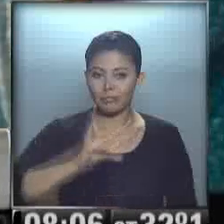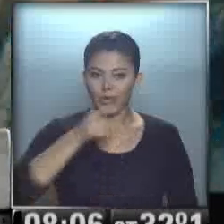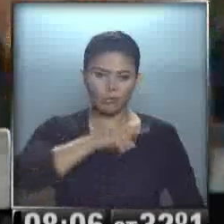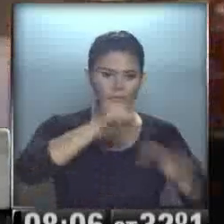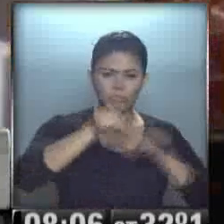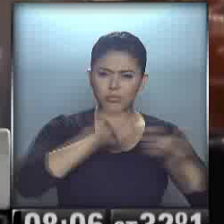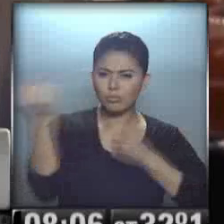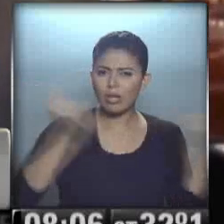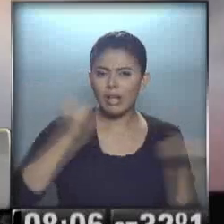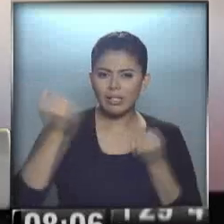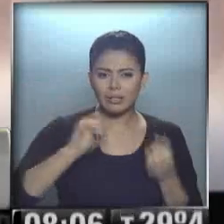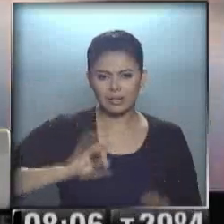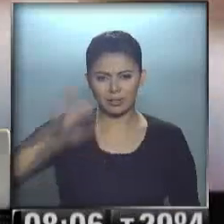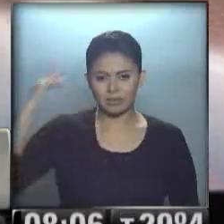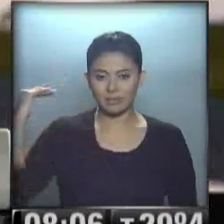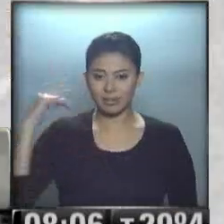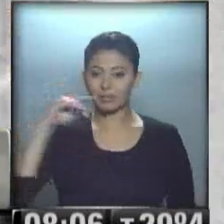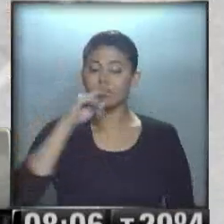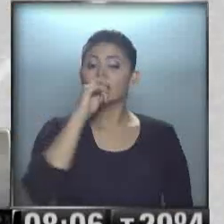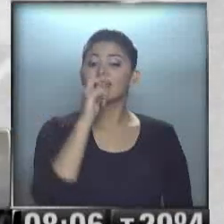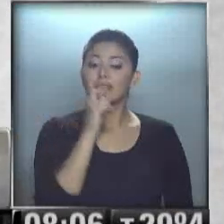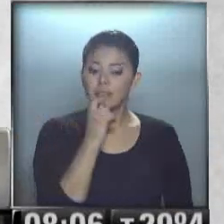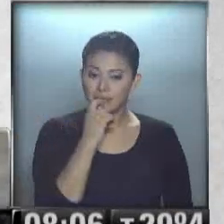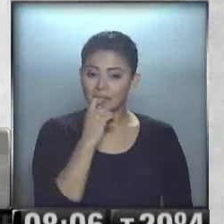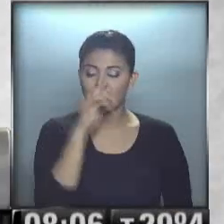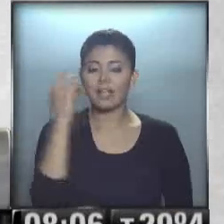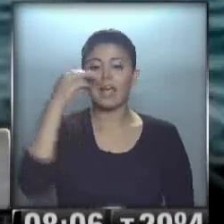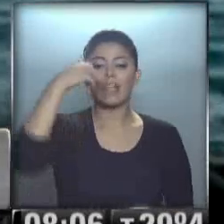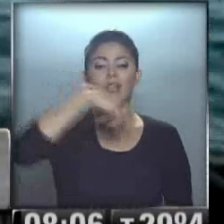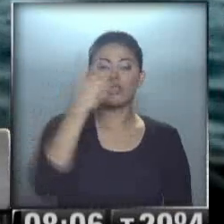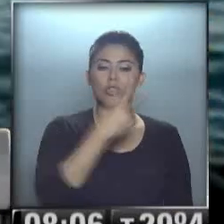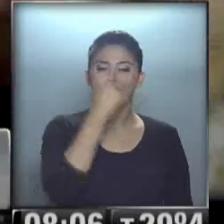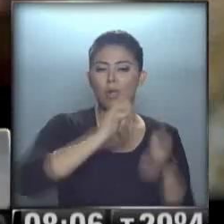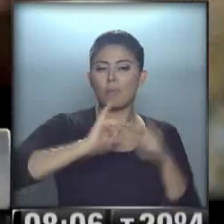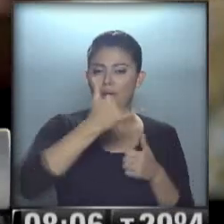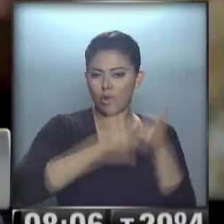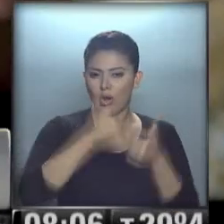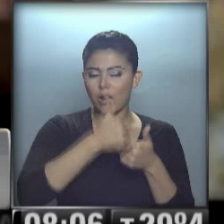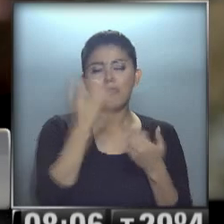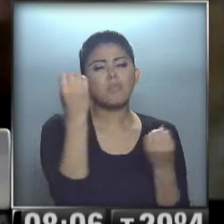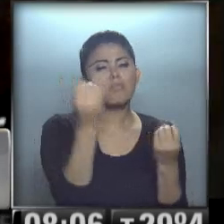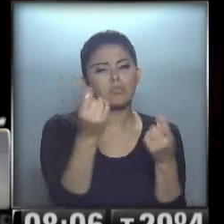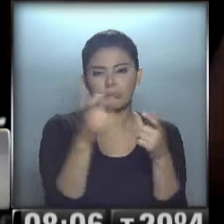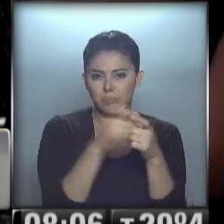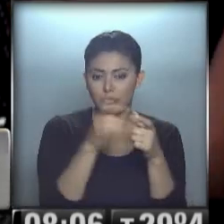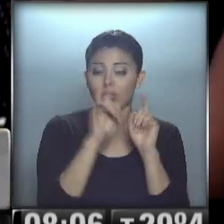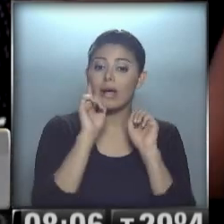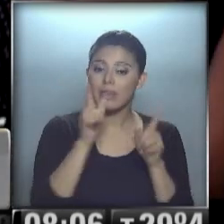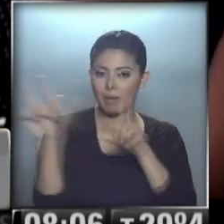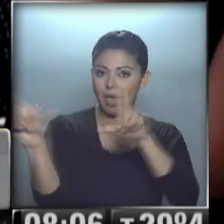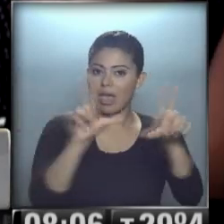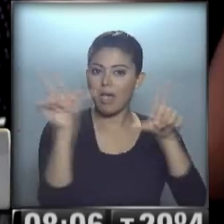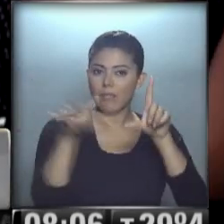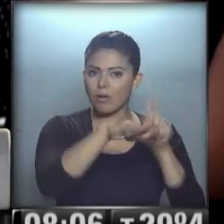la Fórmula 1 del siglo XX, el que tenían entre Niki Lauda y James Hunt. Muy buena película, además, con